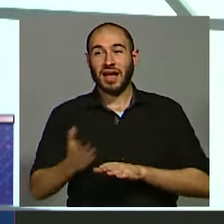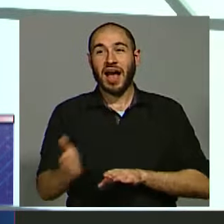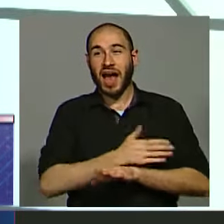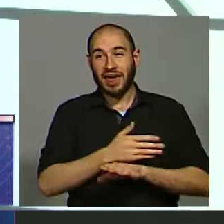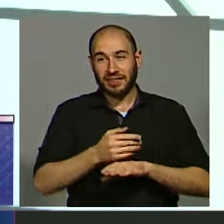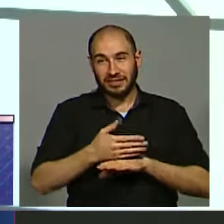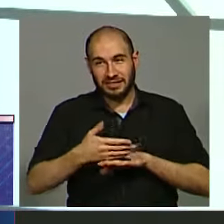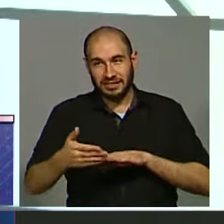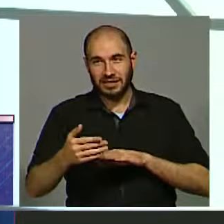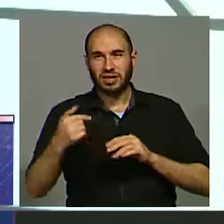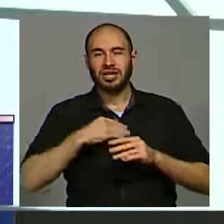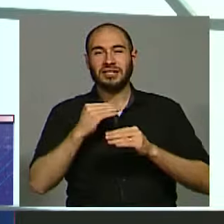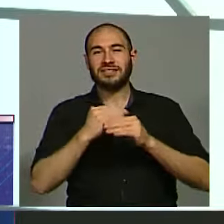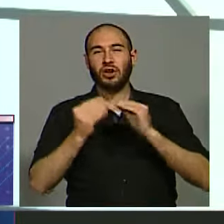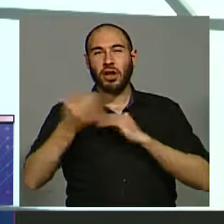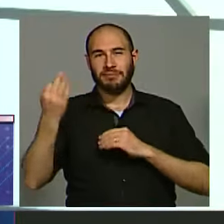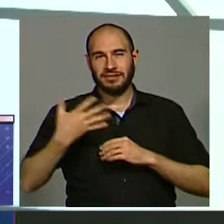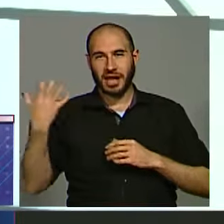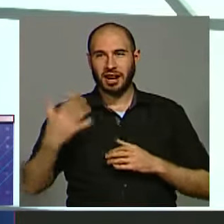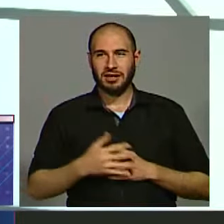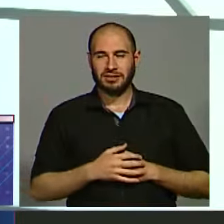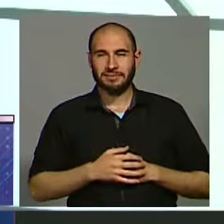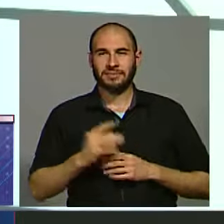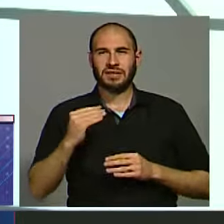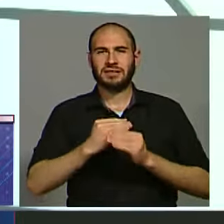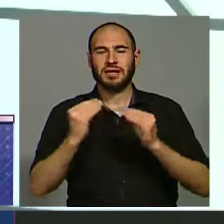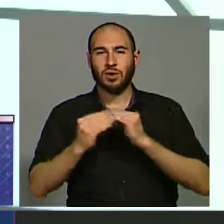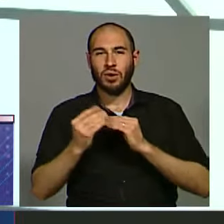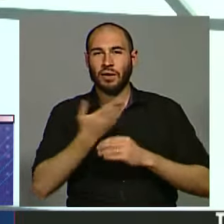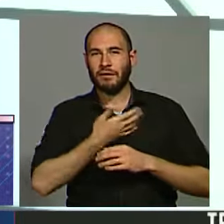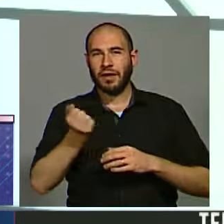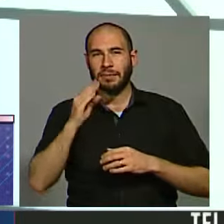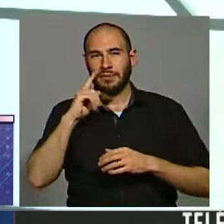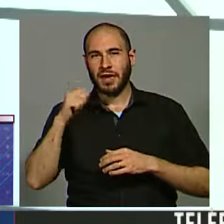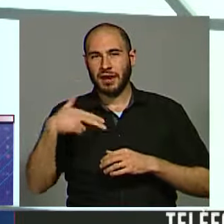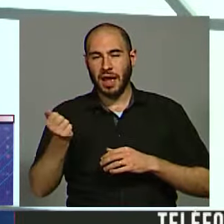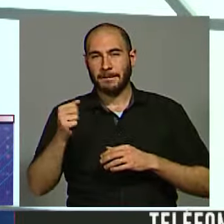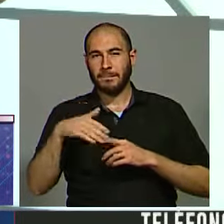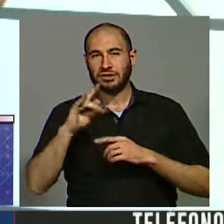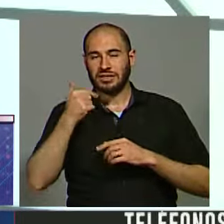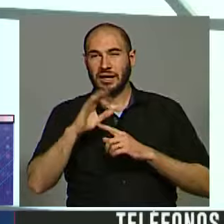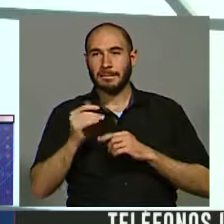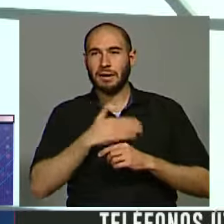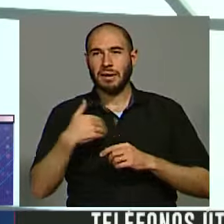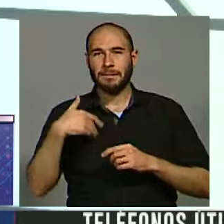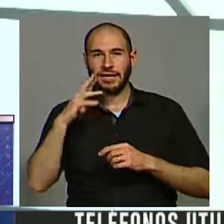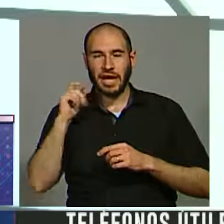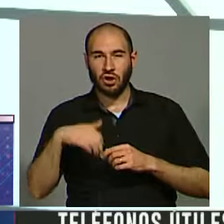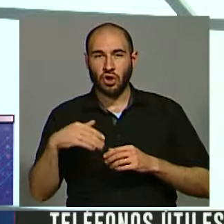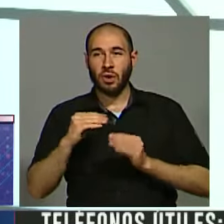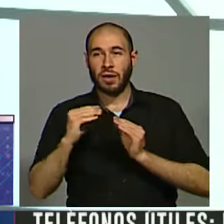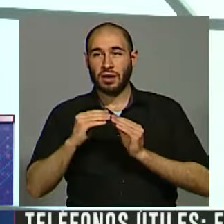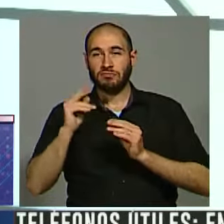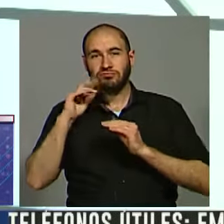seguir, tengo que mandar un saludo especial, muy especial. Vamos a mandarle saludo a Fabiana Mosqueta, ¿sí? La mamá de Mariano Rivas, un compañero nuestro que dice que nos